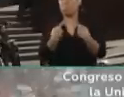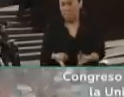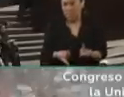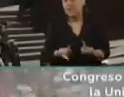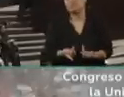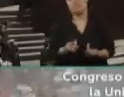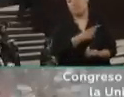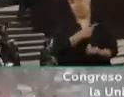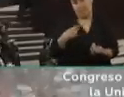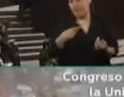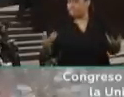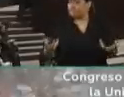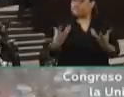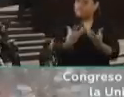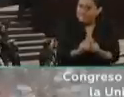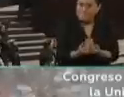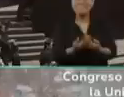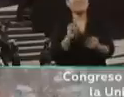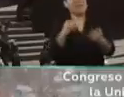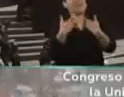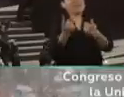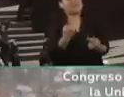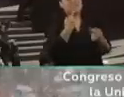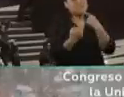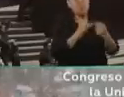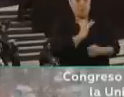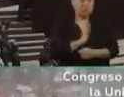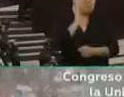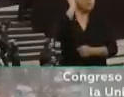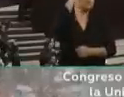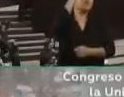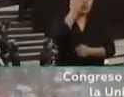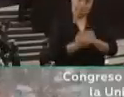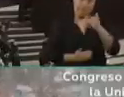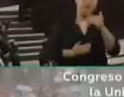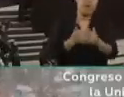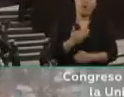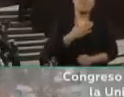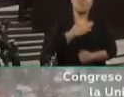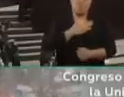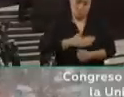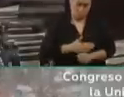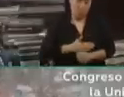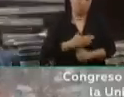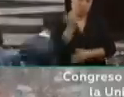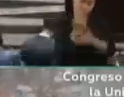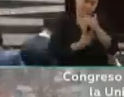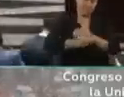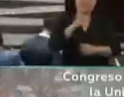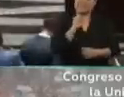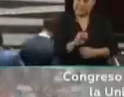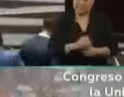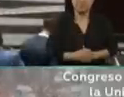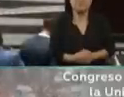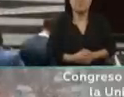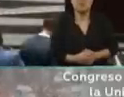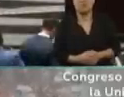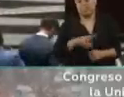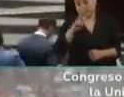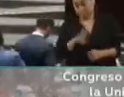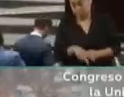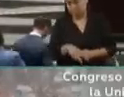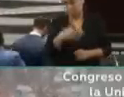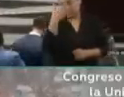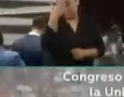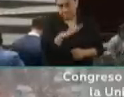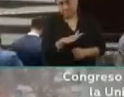la cooperación y el entendimiento podremos avanzar hacia un México más justo y próspero. Reconocemos la